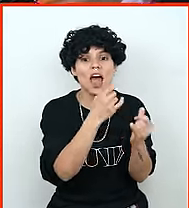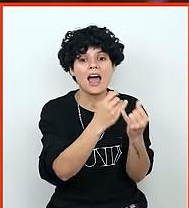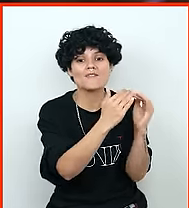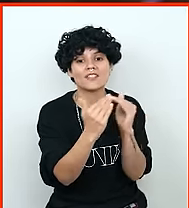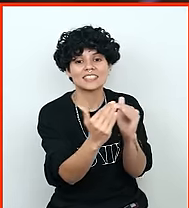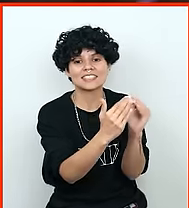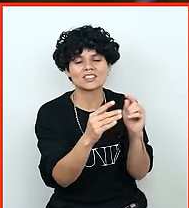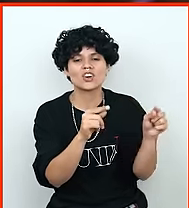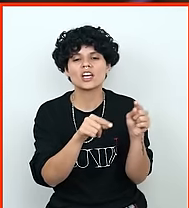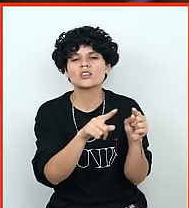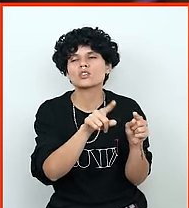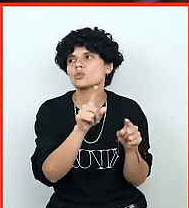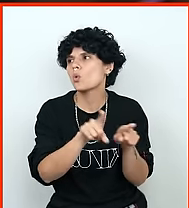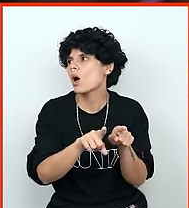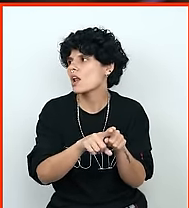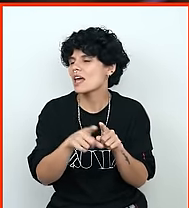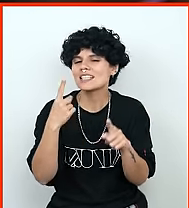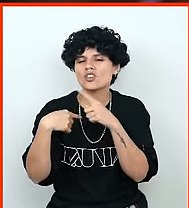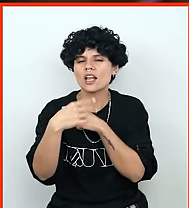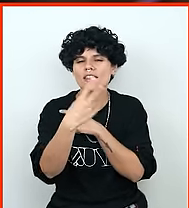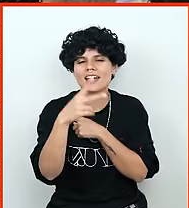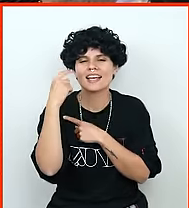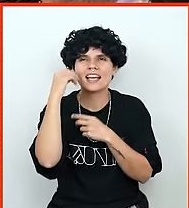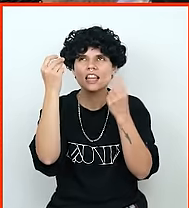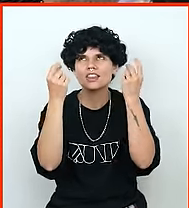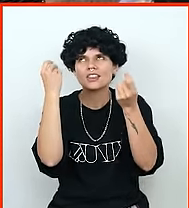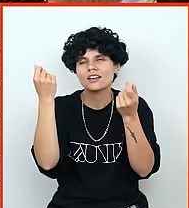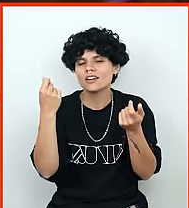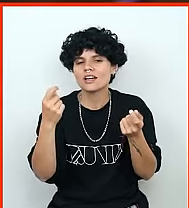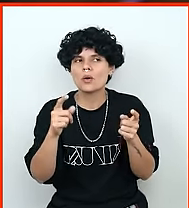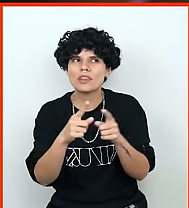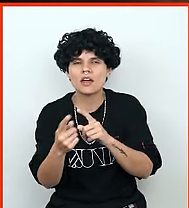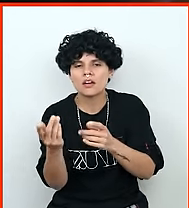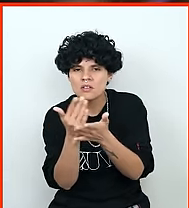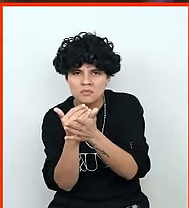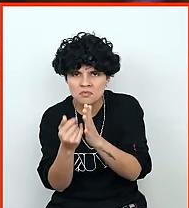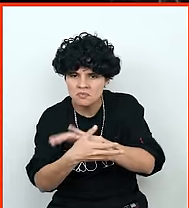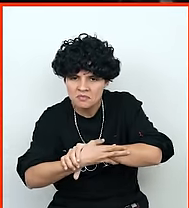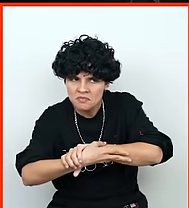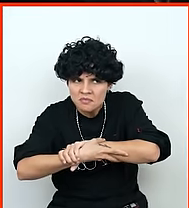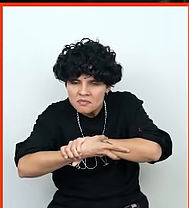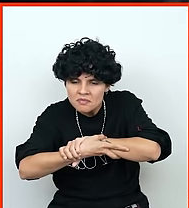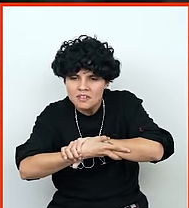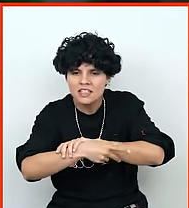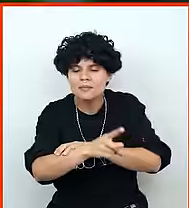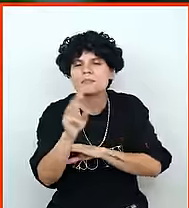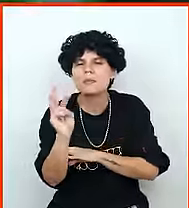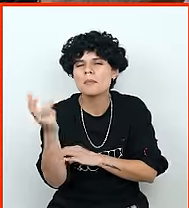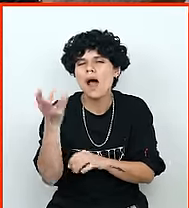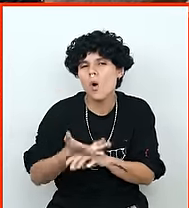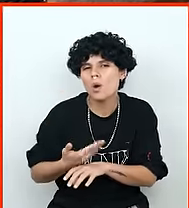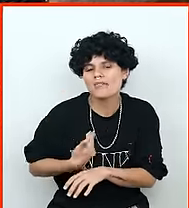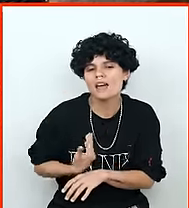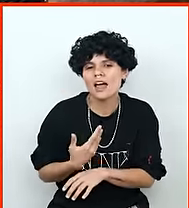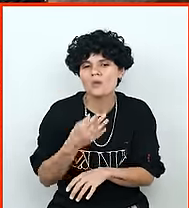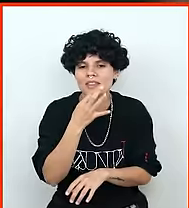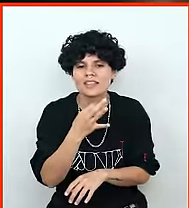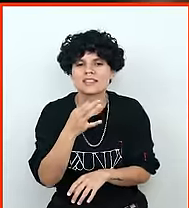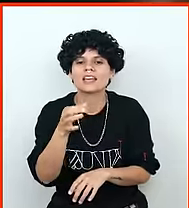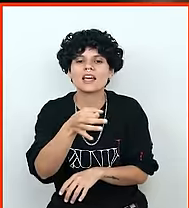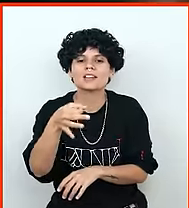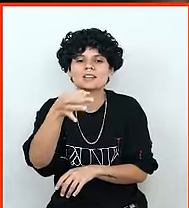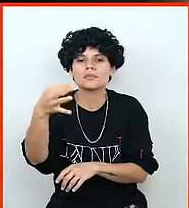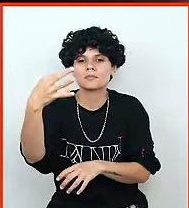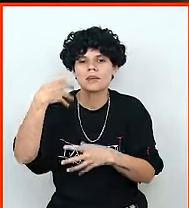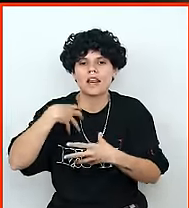como, no sé, pues inventaron como una historia media conspiranoica, yeah, de la weá, que hasta el día de hoy, o sea, hasta el día de hoy mi mamá me huevea, dice que